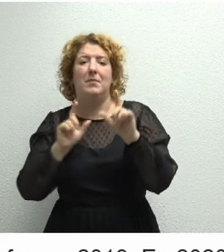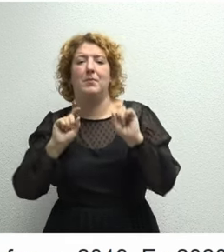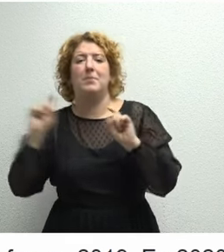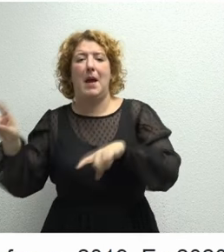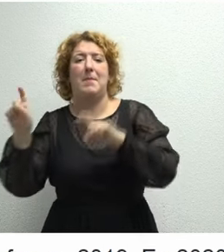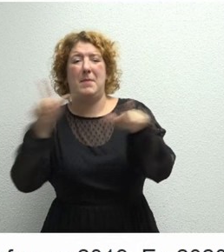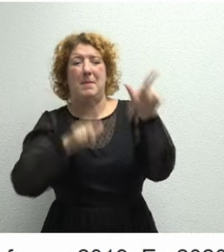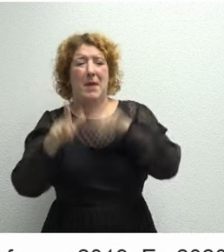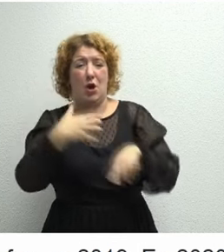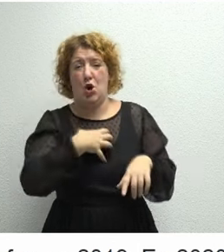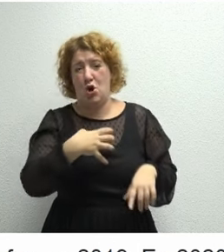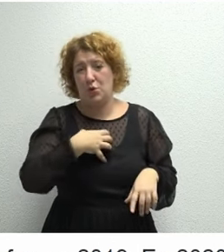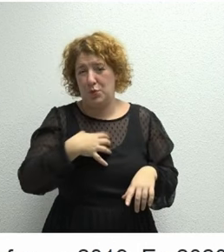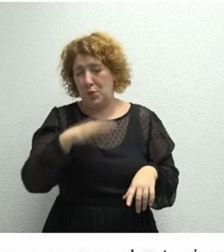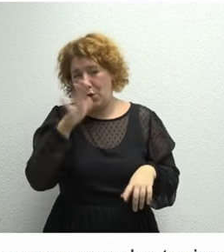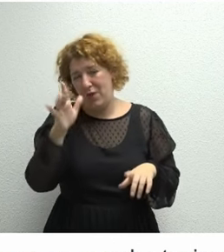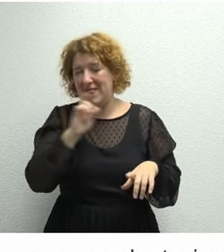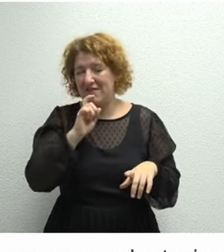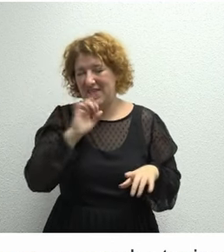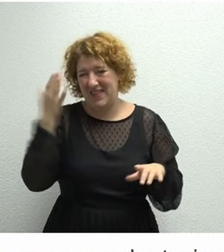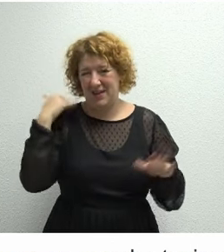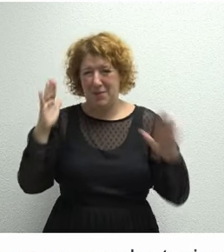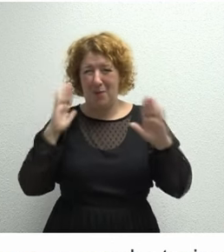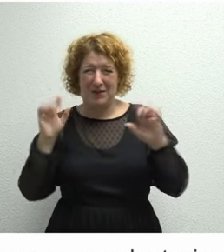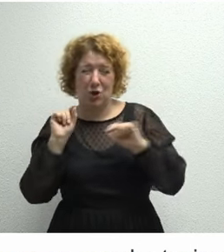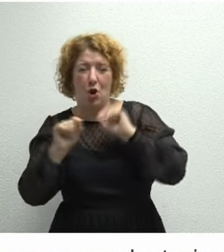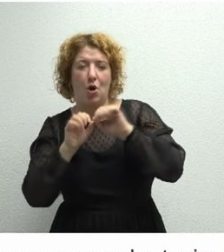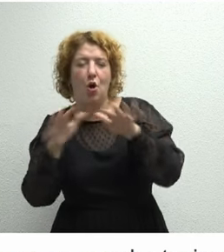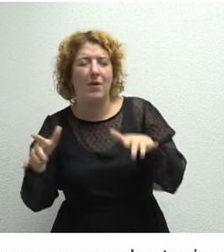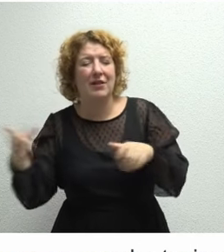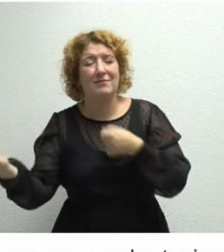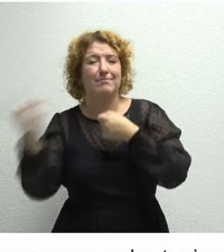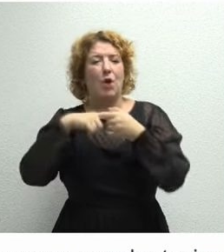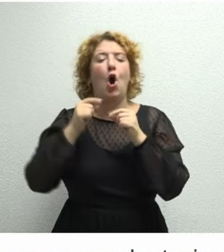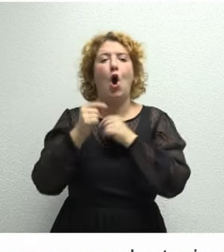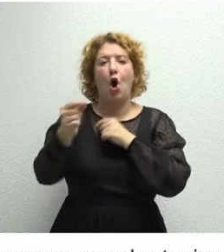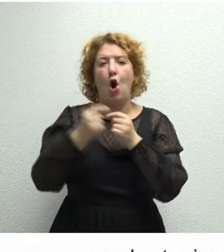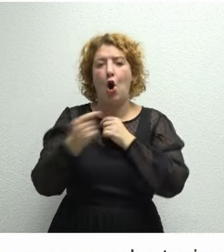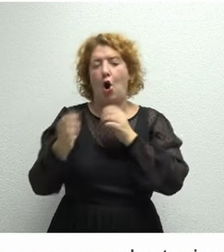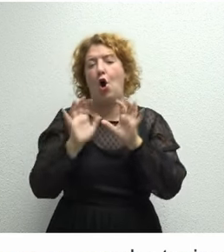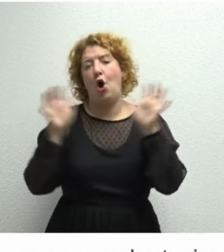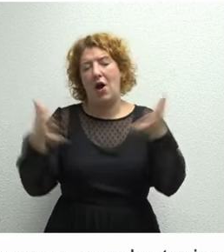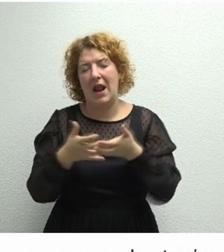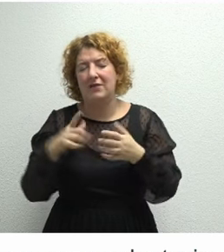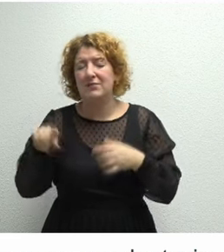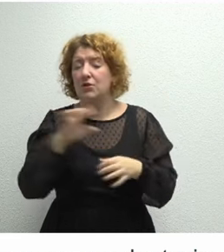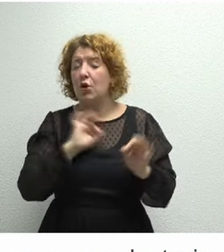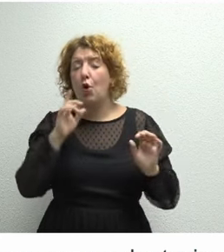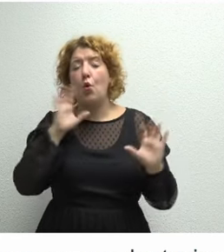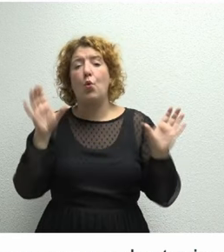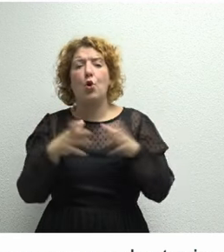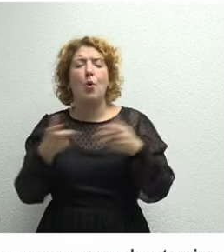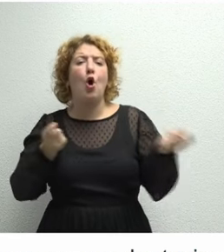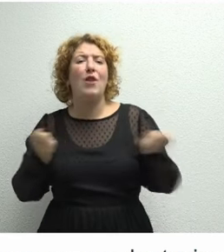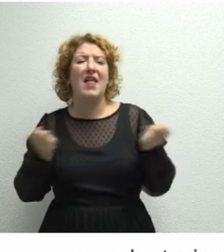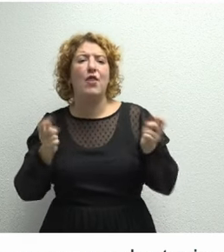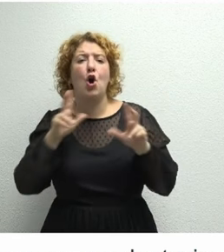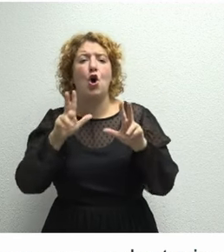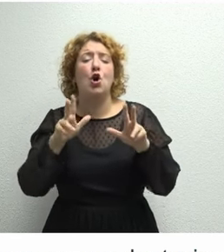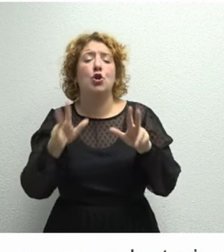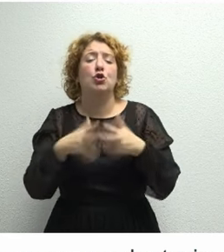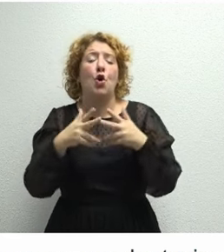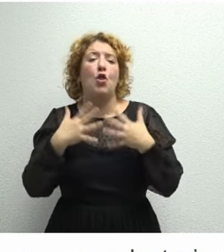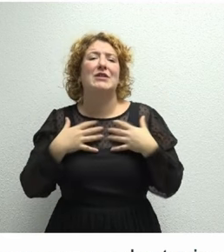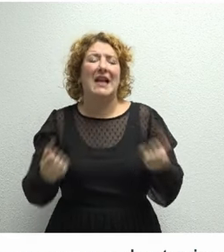estaba como más complicado Y empezamos a reflexionar en Cómo queríamos que fuese aquel grupo de coordinación sociosanitaria